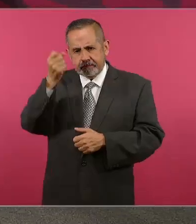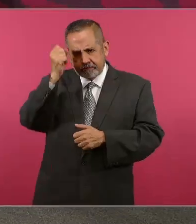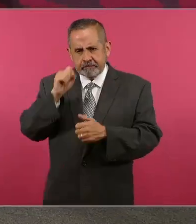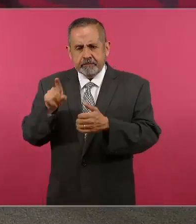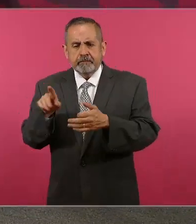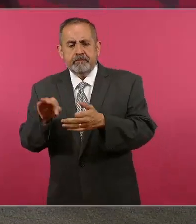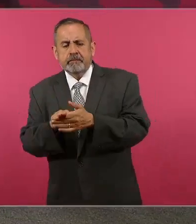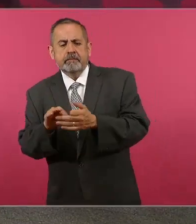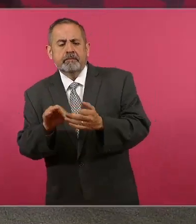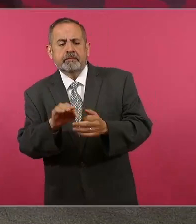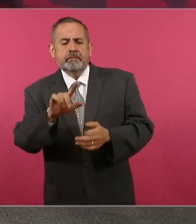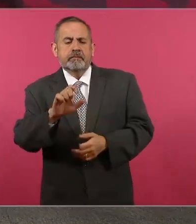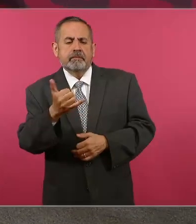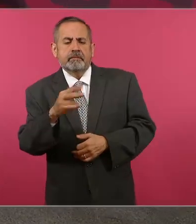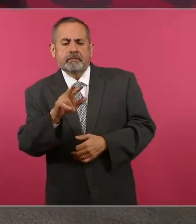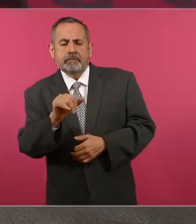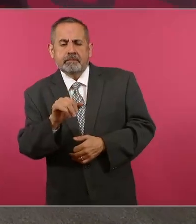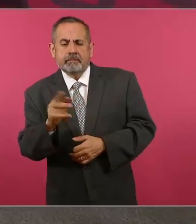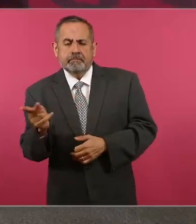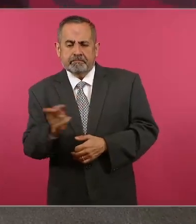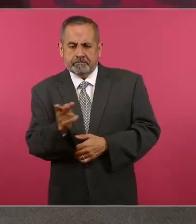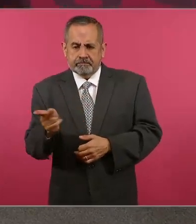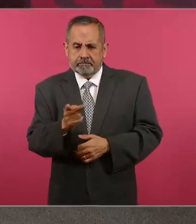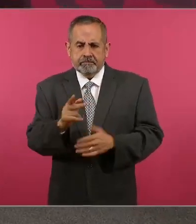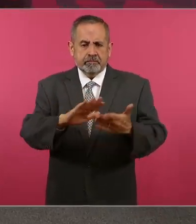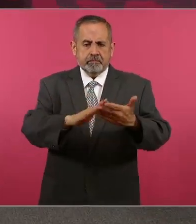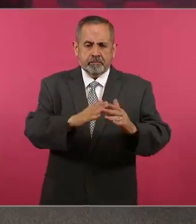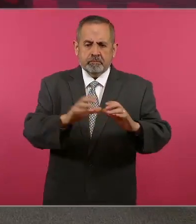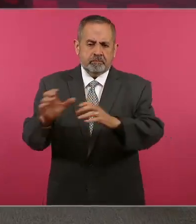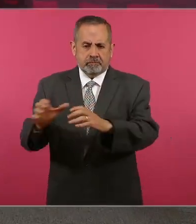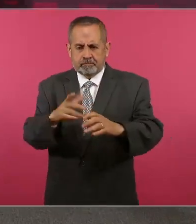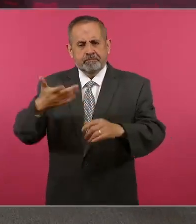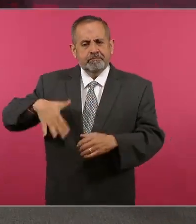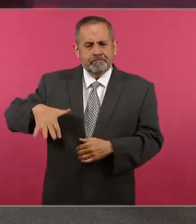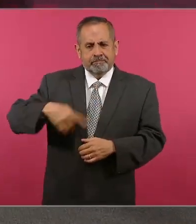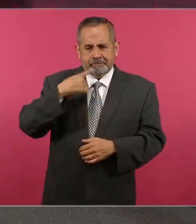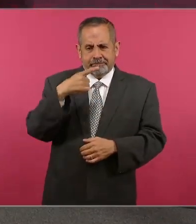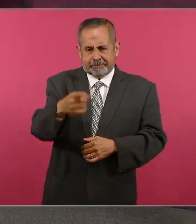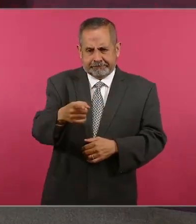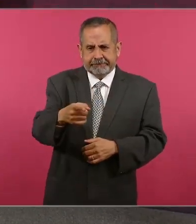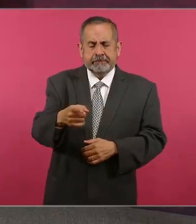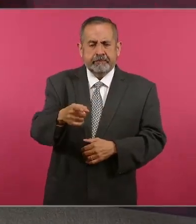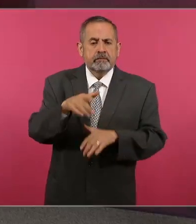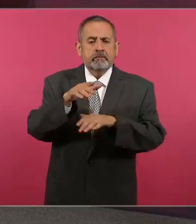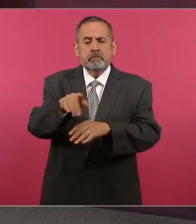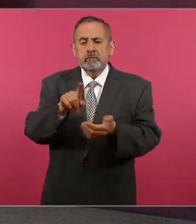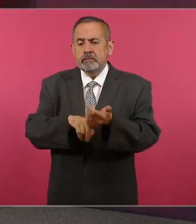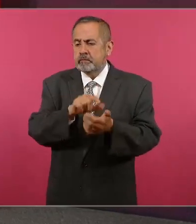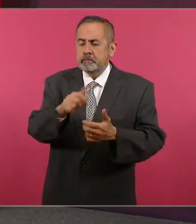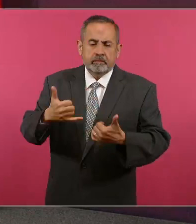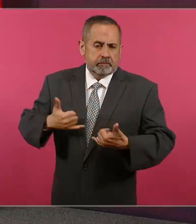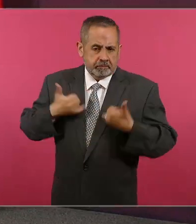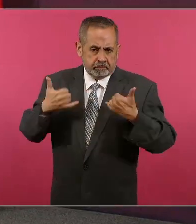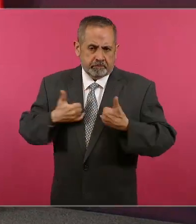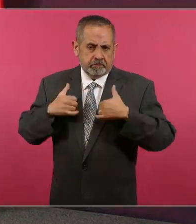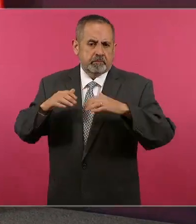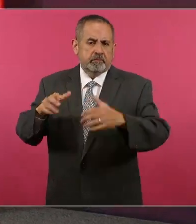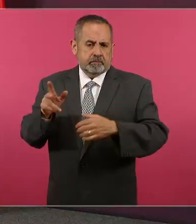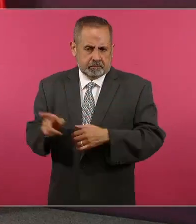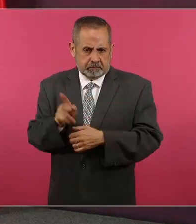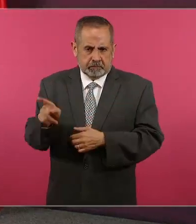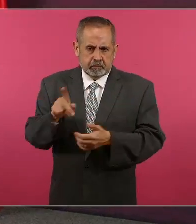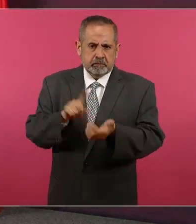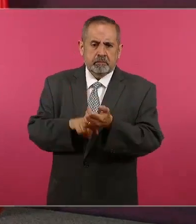Leyva, las dos peticiones, lo que tiene que ver con los jóvenes de Choy y lo